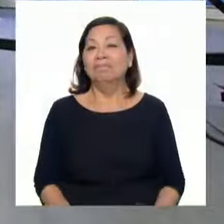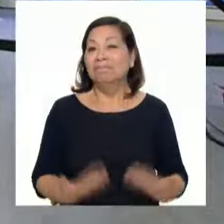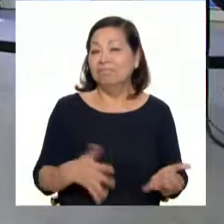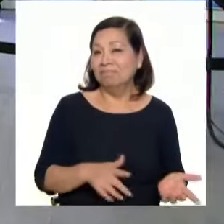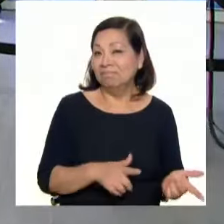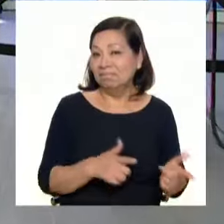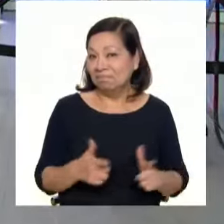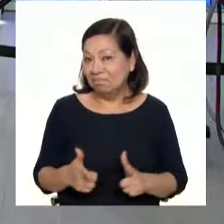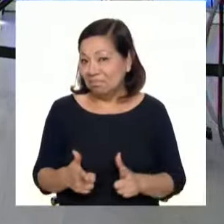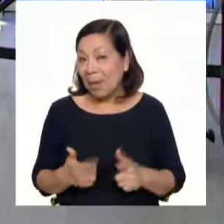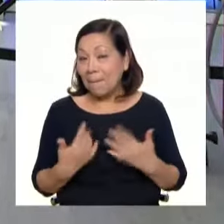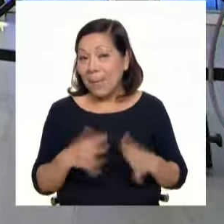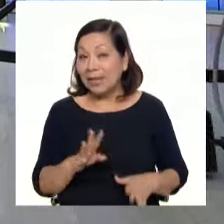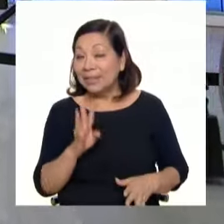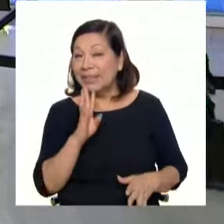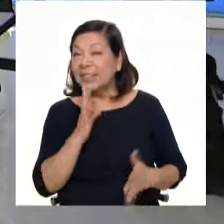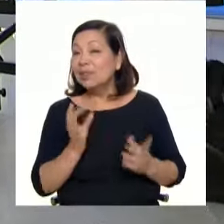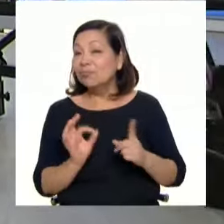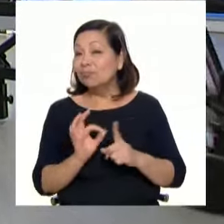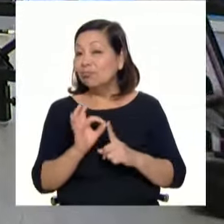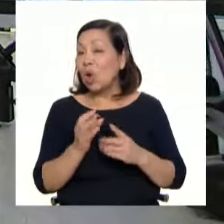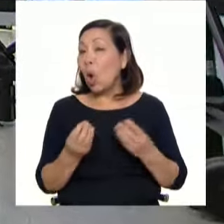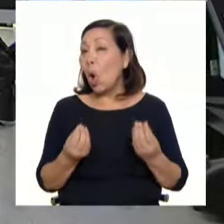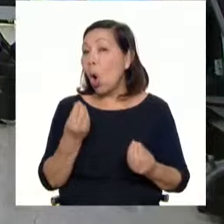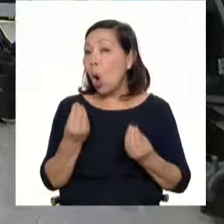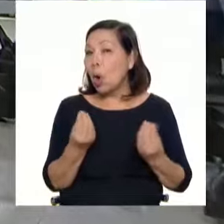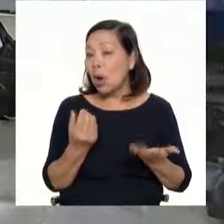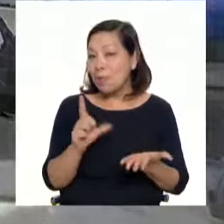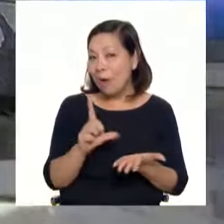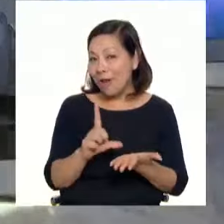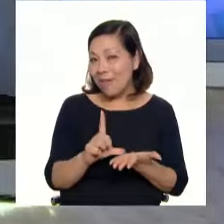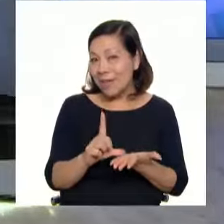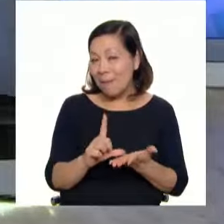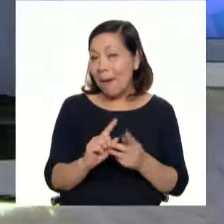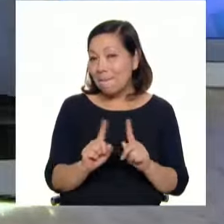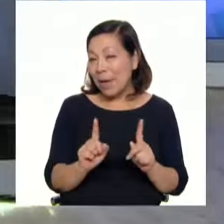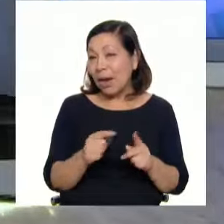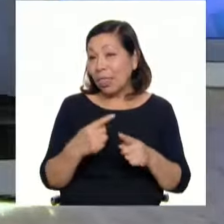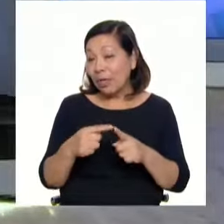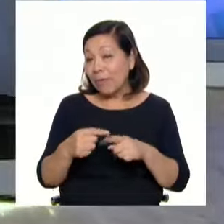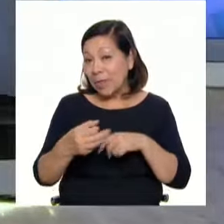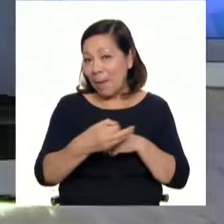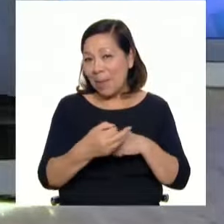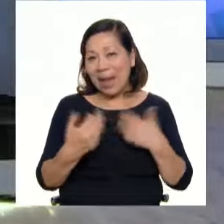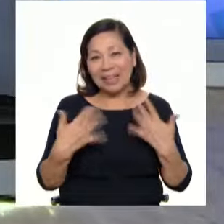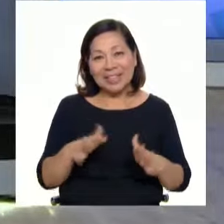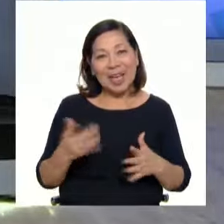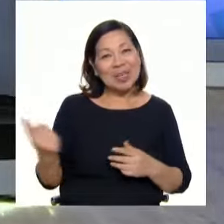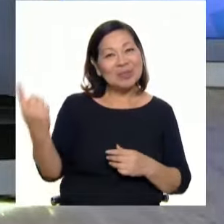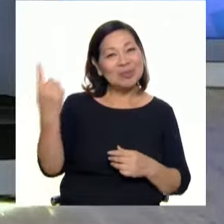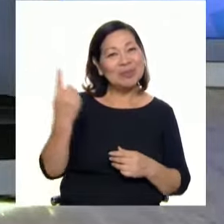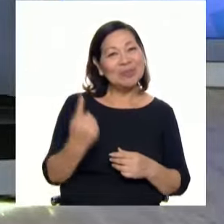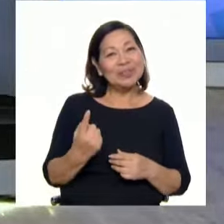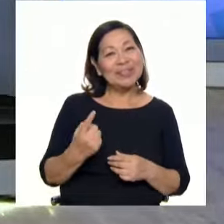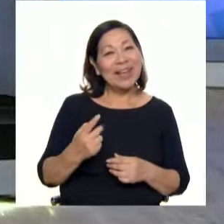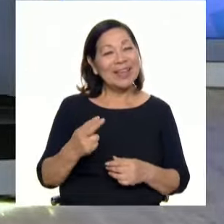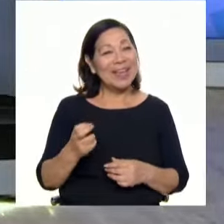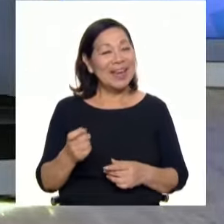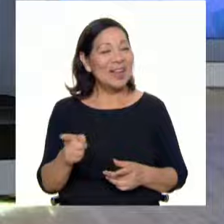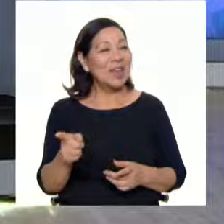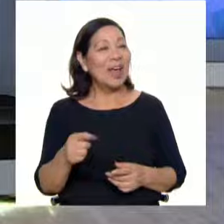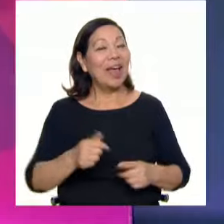muy bien. Y precisamente para hablar sobre el clima, de cómo vamos en Lima y también en diferentes partes del país, ya nos acompaña Kelita Quispe,